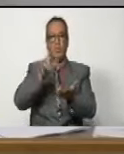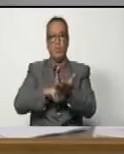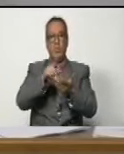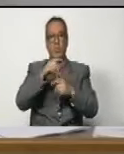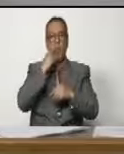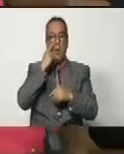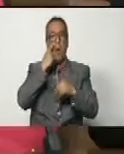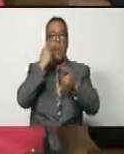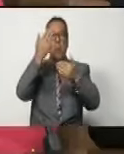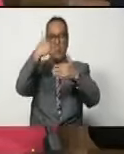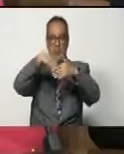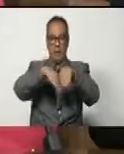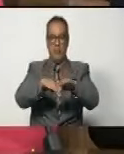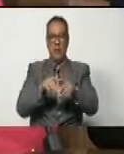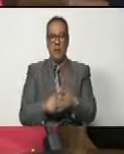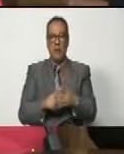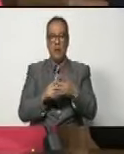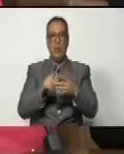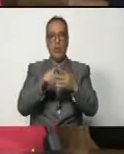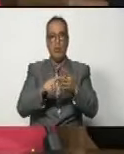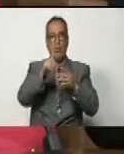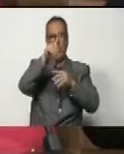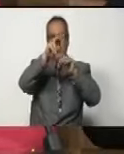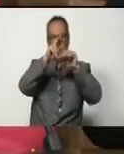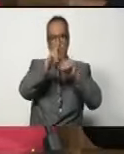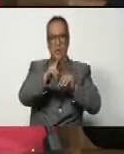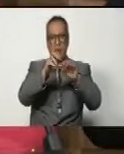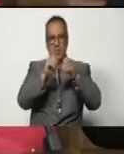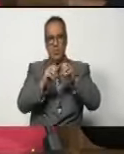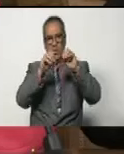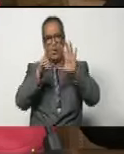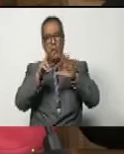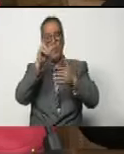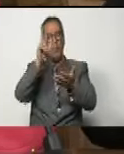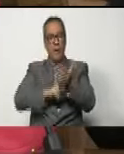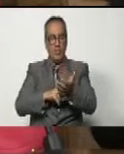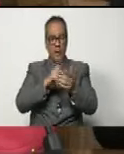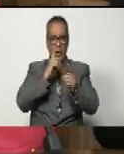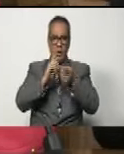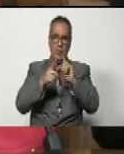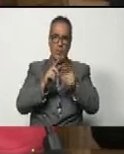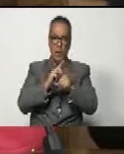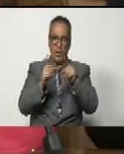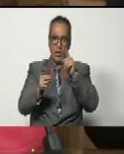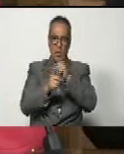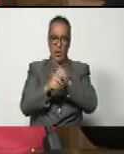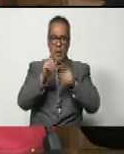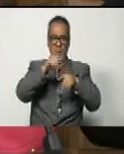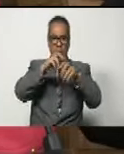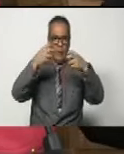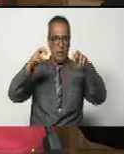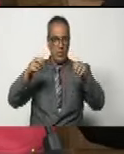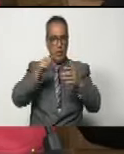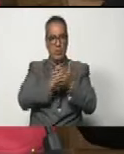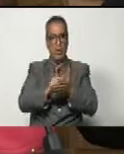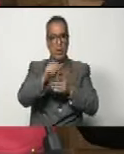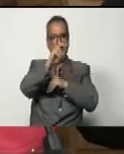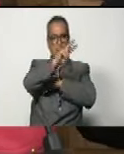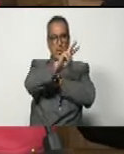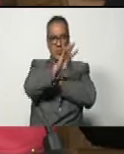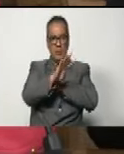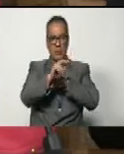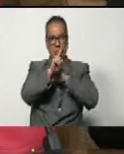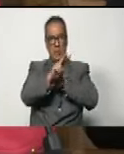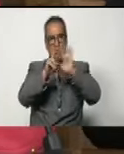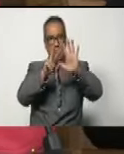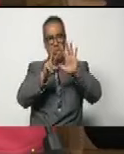Aprobado. Siguiente, señora secretaria. 186º. Se sugiere aprobar con modificación la denominación del epígrafe del artículo 79, el